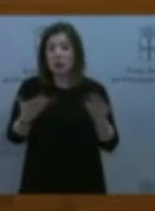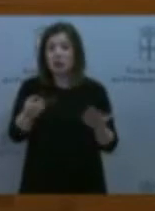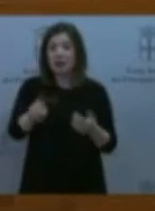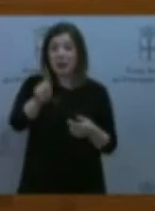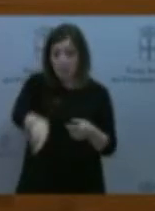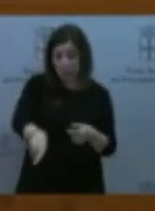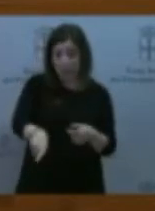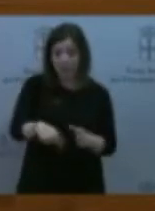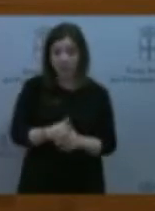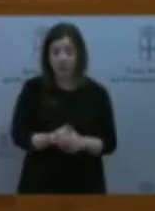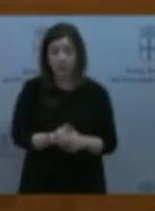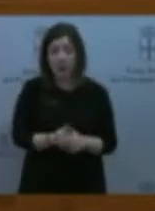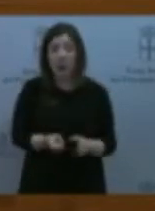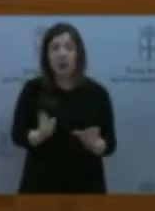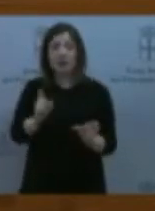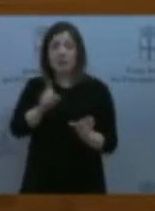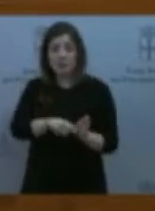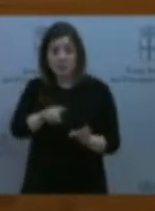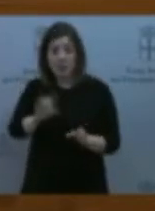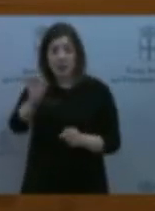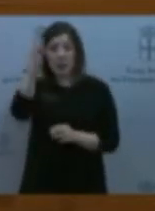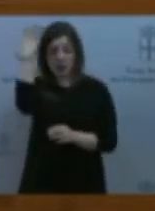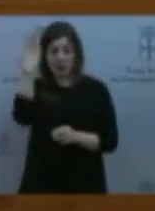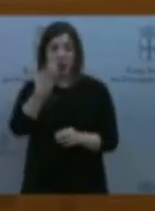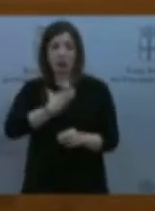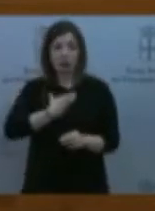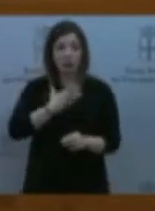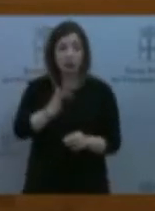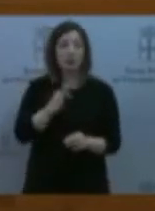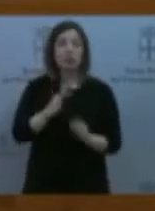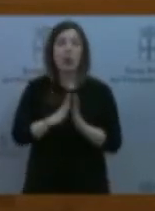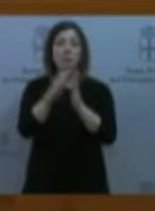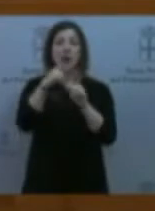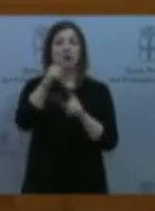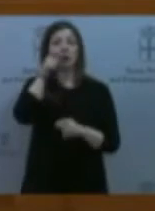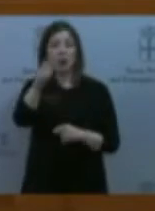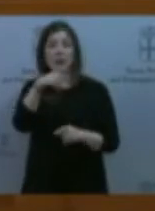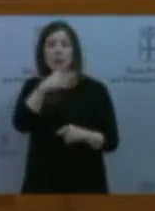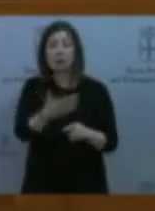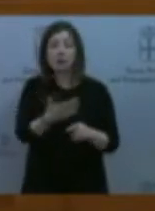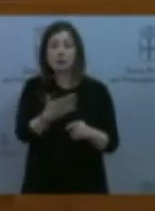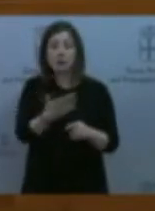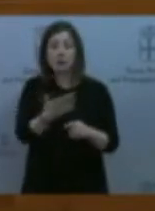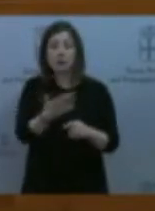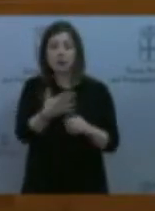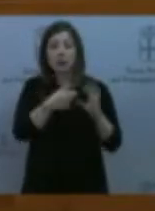de los ayuntamientos y las parroquias rurales, que en función de su carácter más o menos forestal también participan de forma más o menos directa